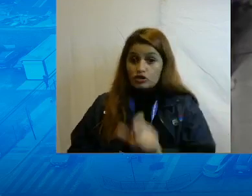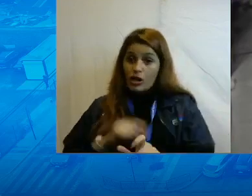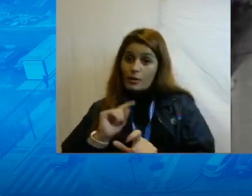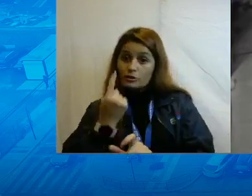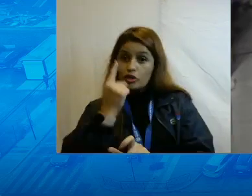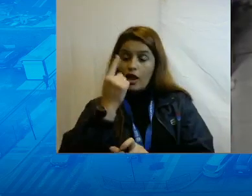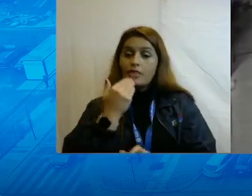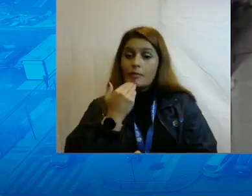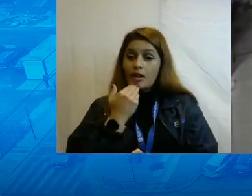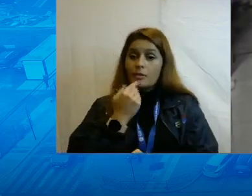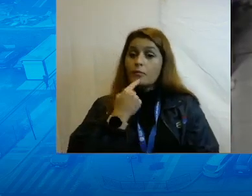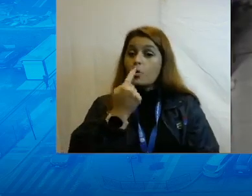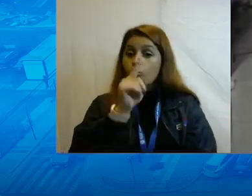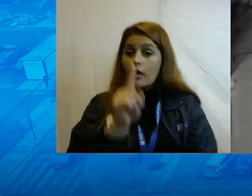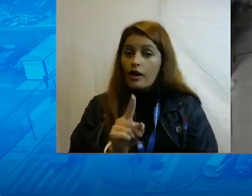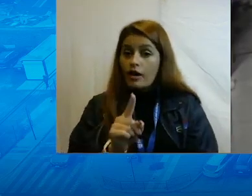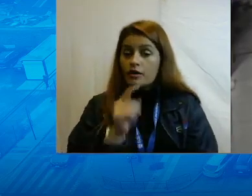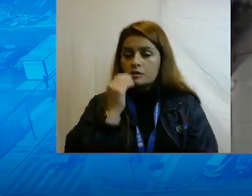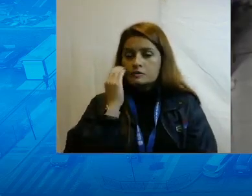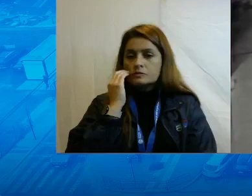jurídicas?